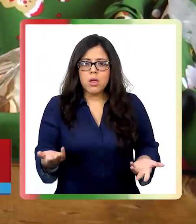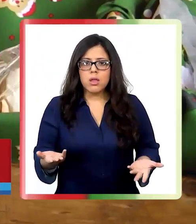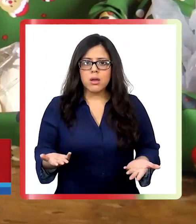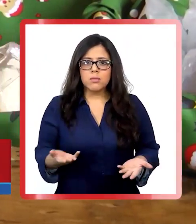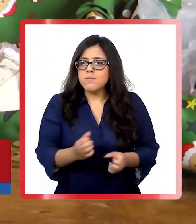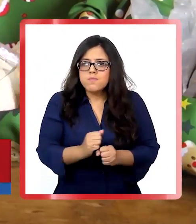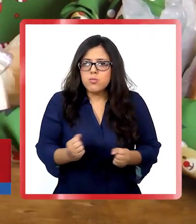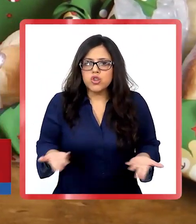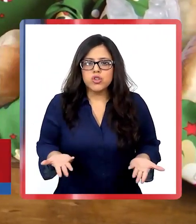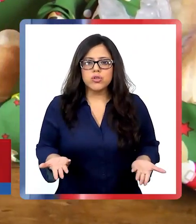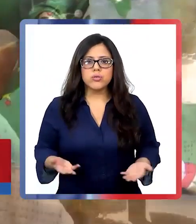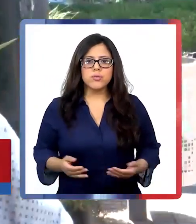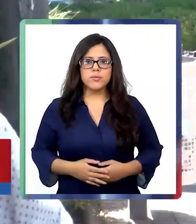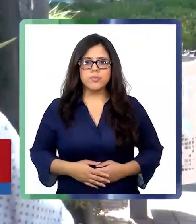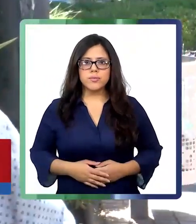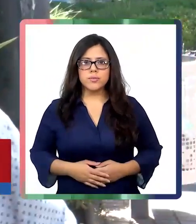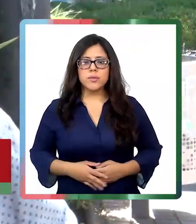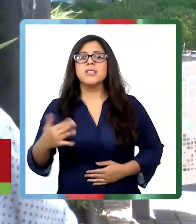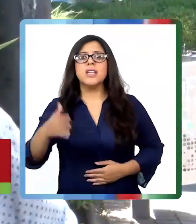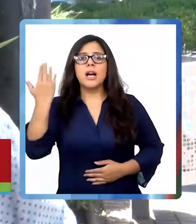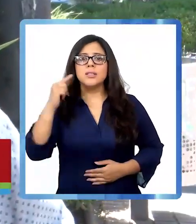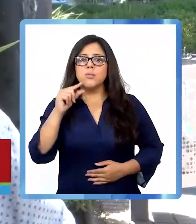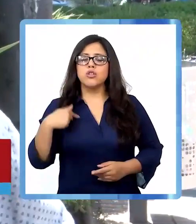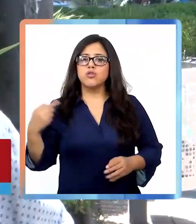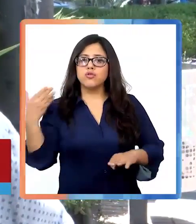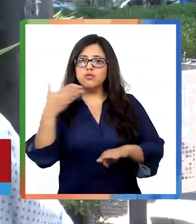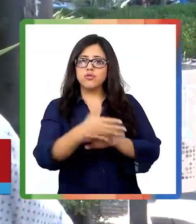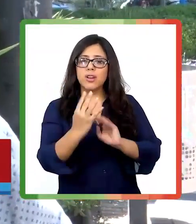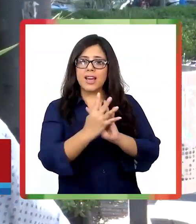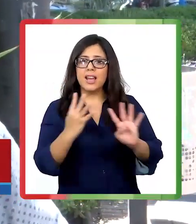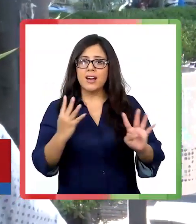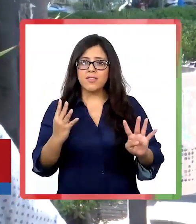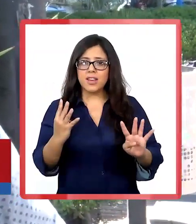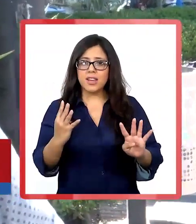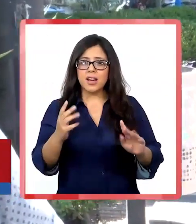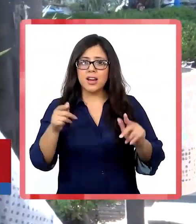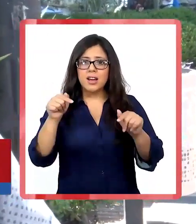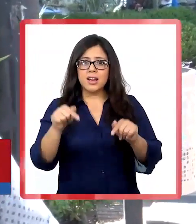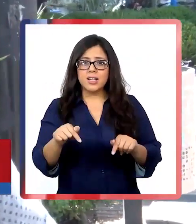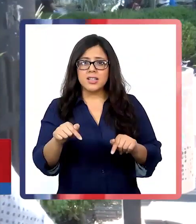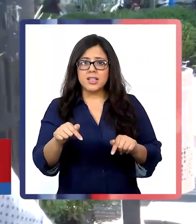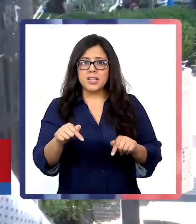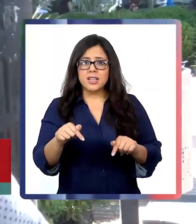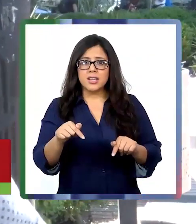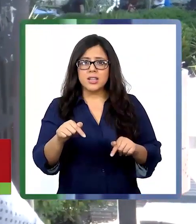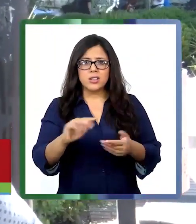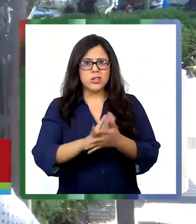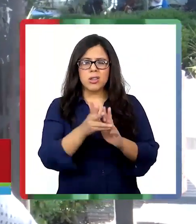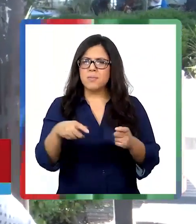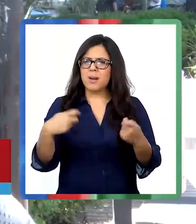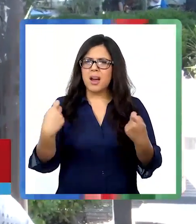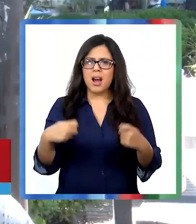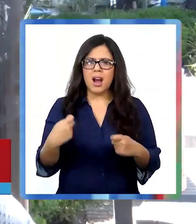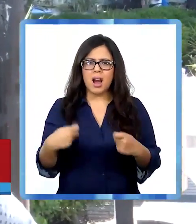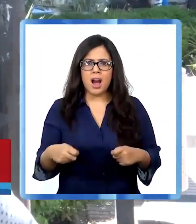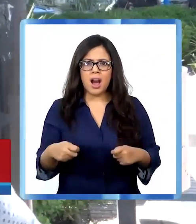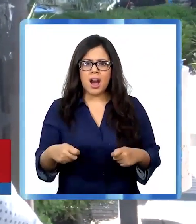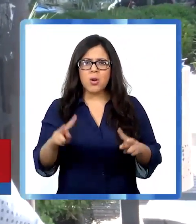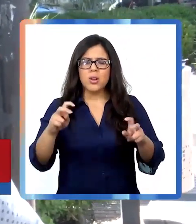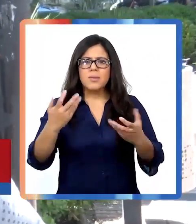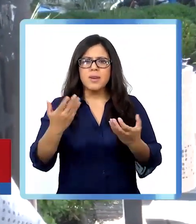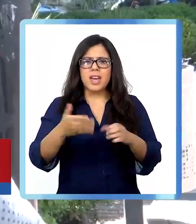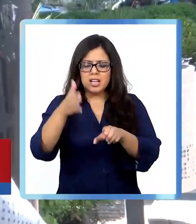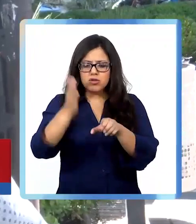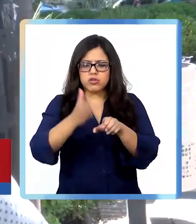hija, imposible. Vengo de la feria recién, fui a comprar las cosas para la semana, ya no, todo caro. El plátano, el